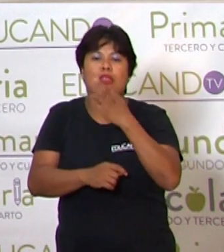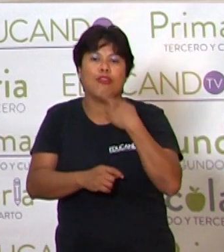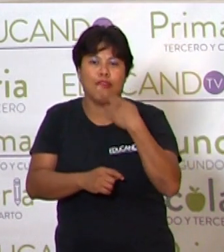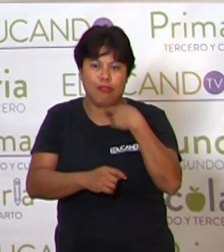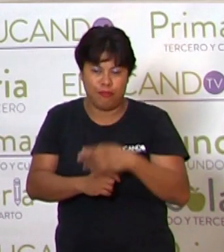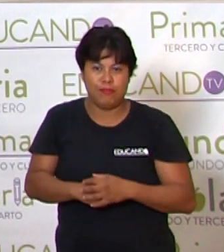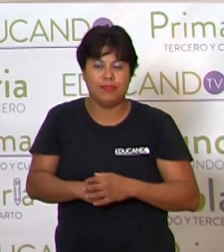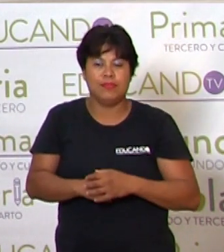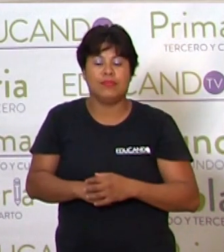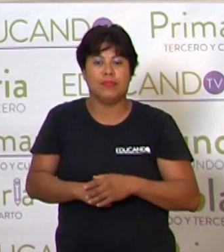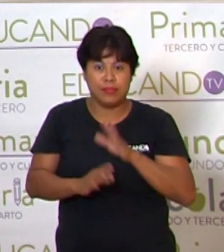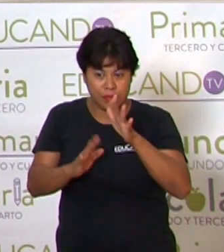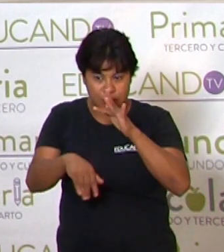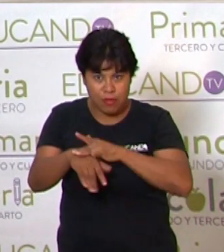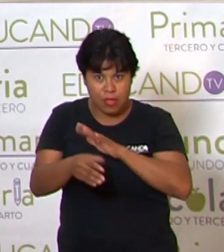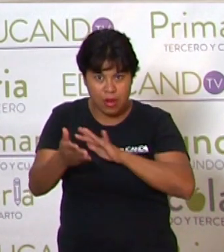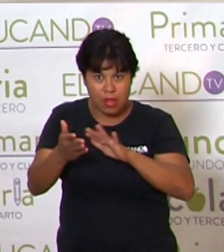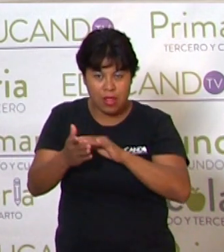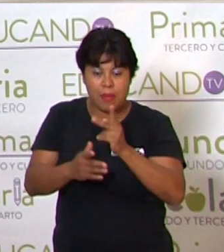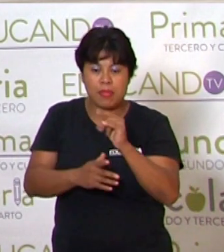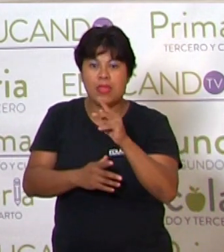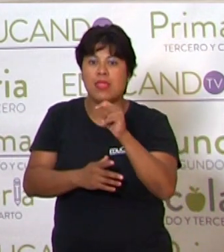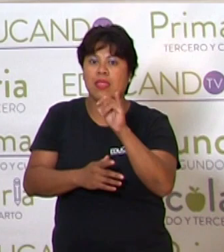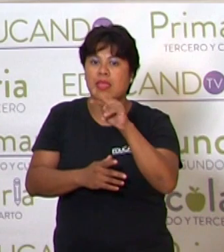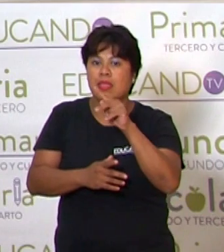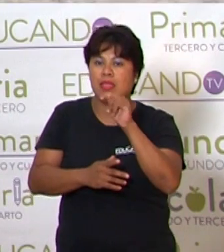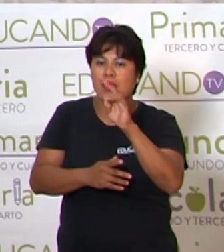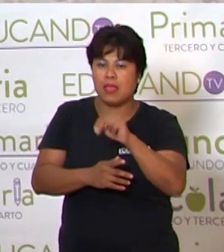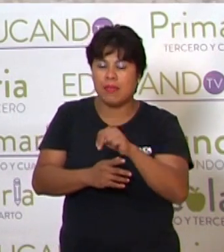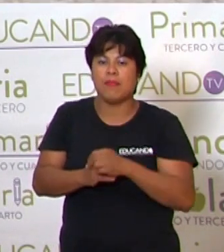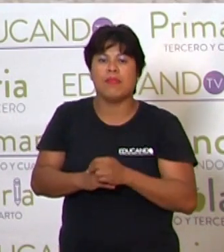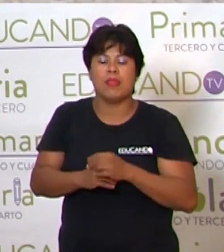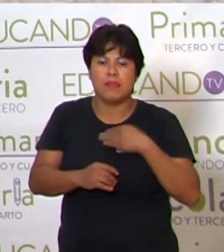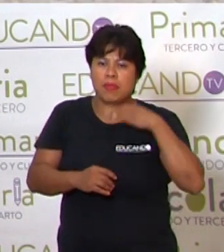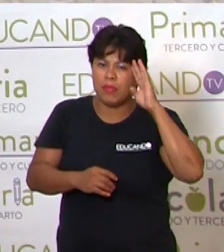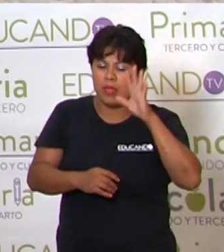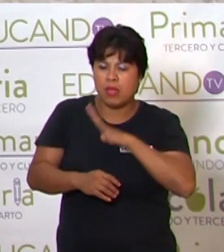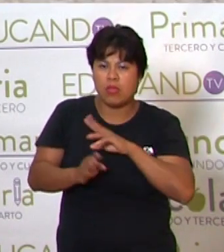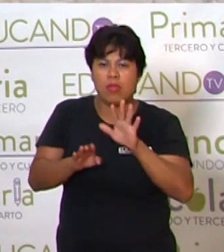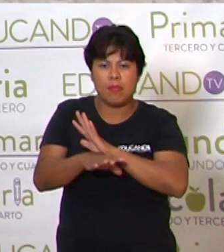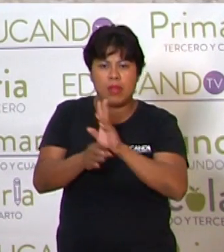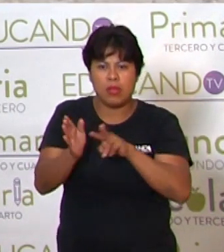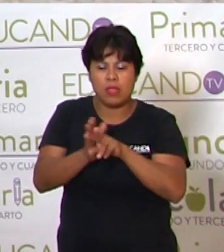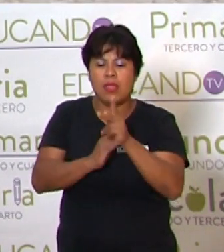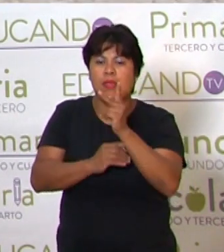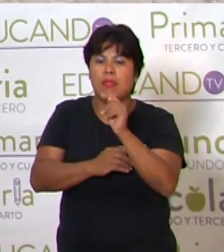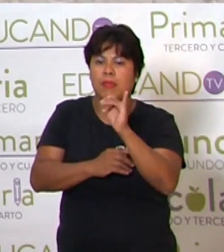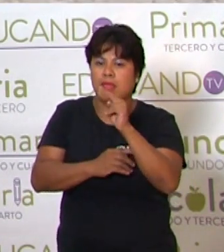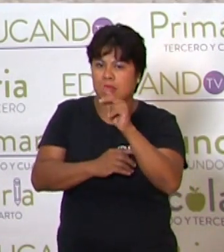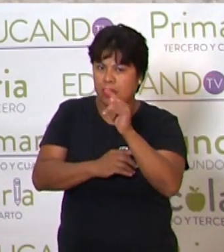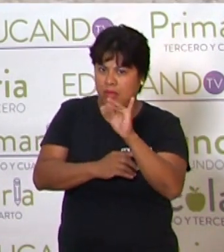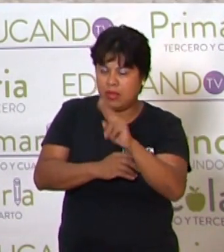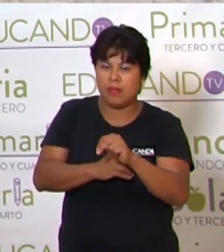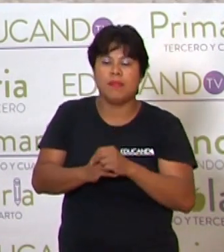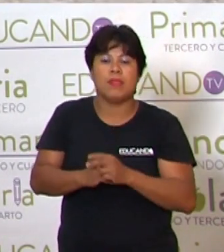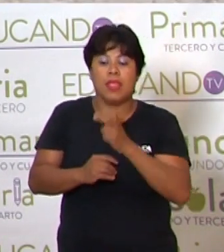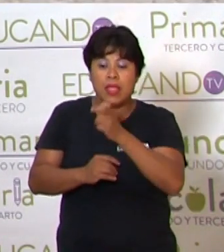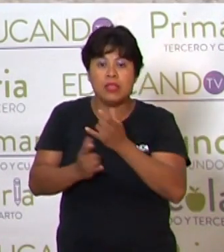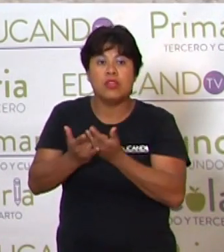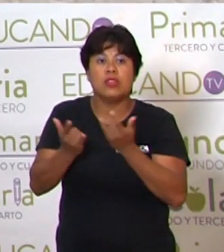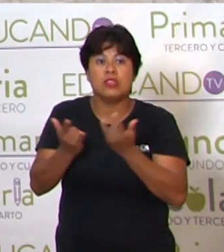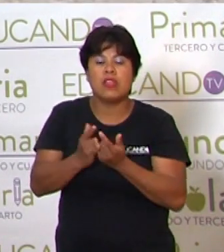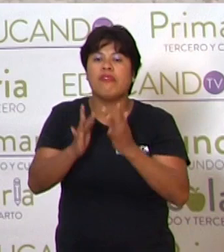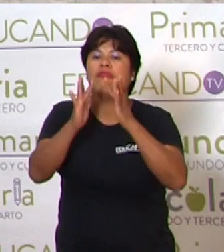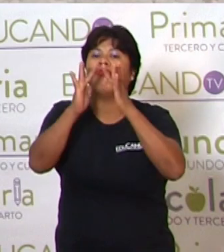Rojo. ¿Han leído alguna vez a Tintín? Me parece que hay una película ahora de Tintín. Esta es